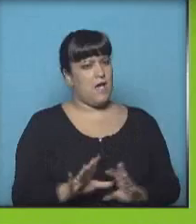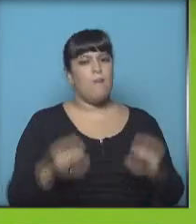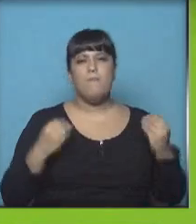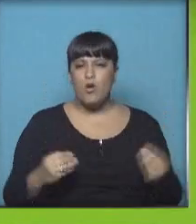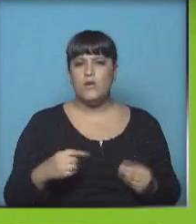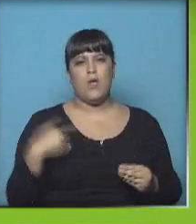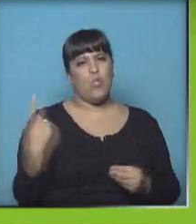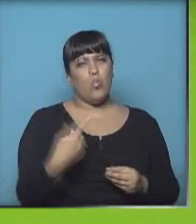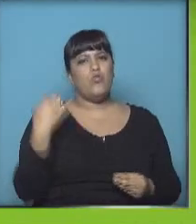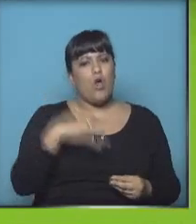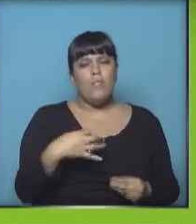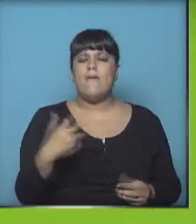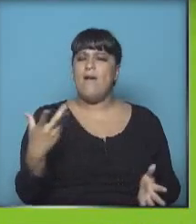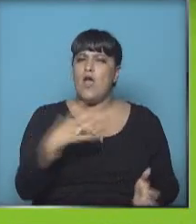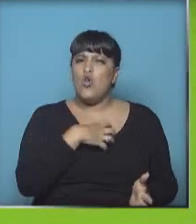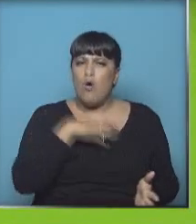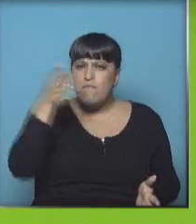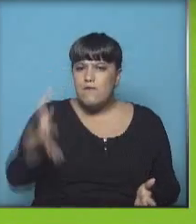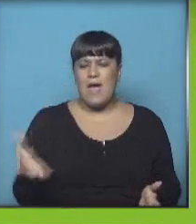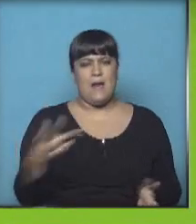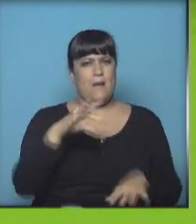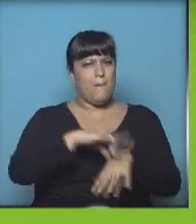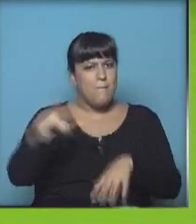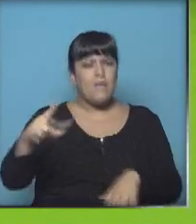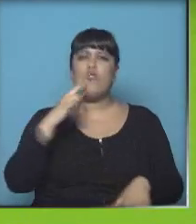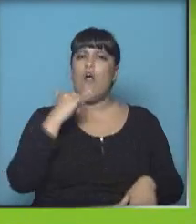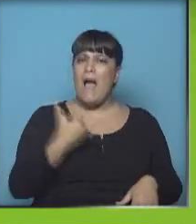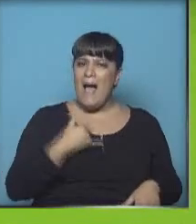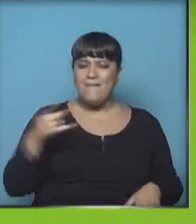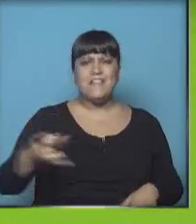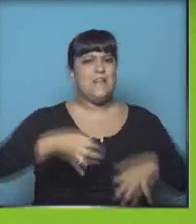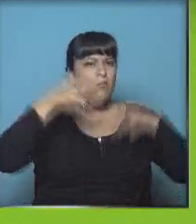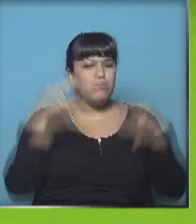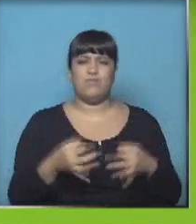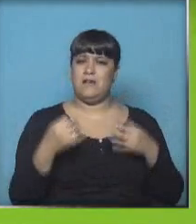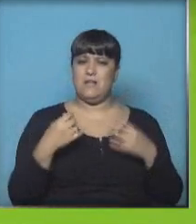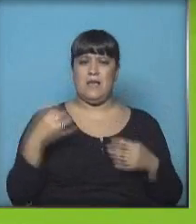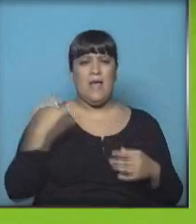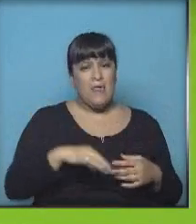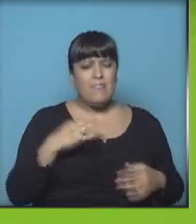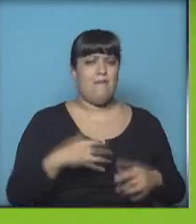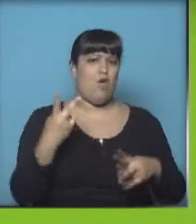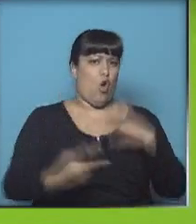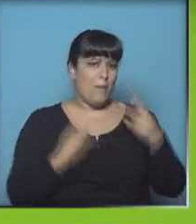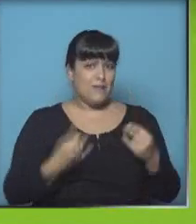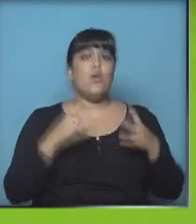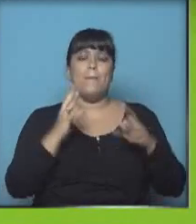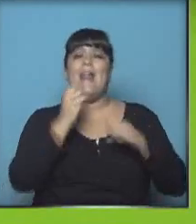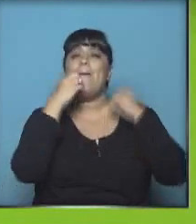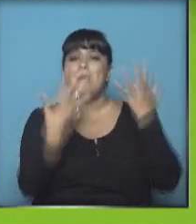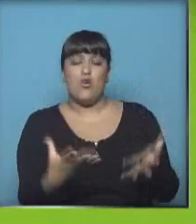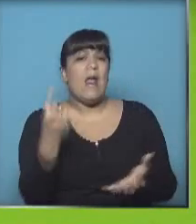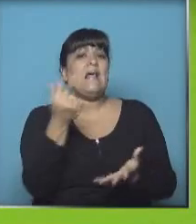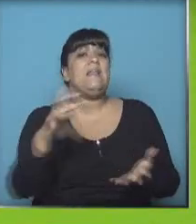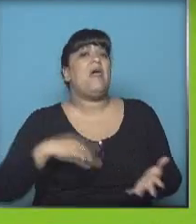uno debiera de poder confiar en el especialista que le va a indicar que efectivamente esa operación debe realizarse porque va a mejorar su calidad de